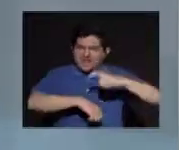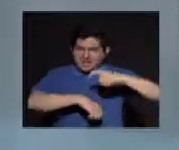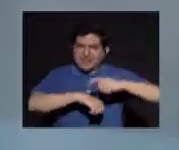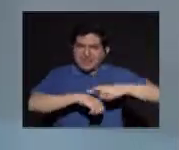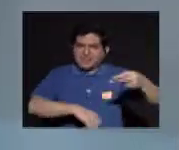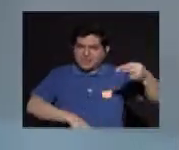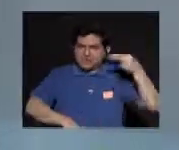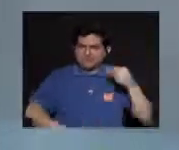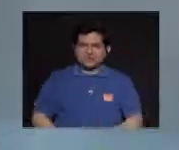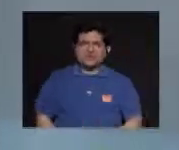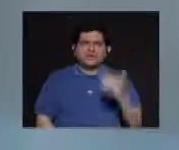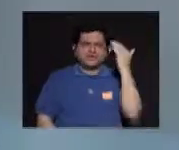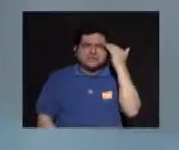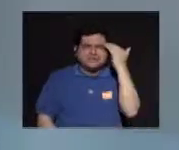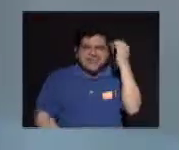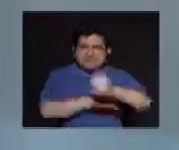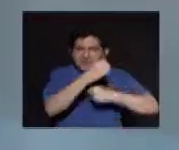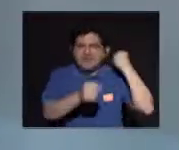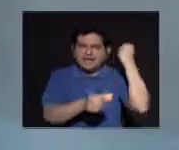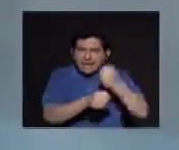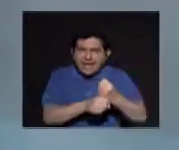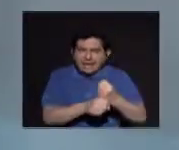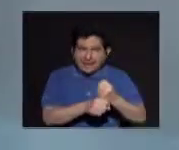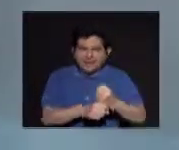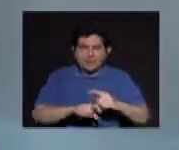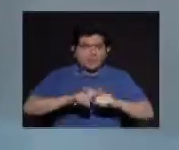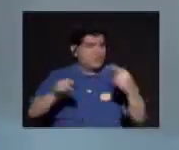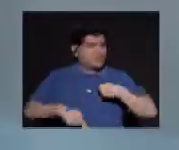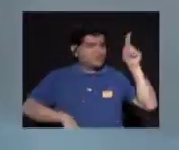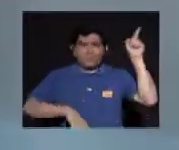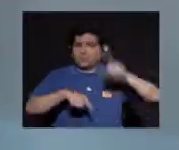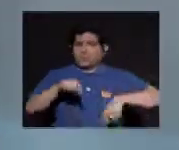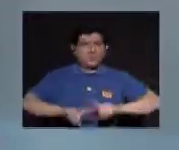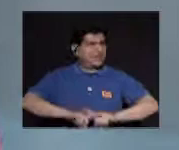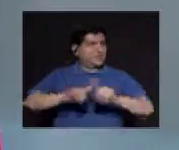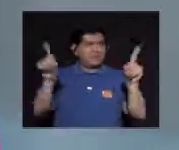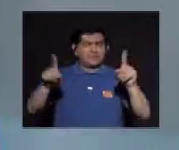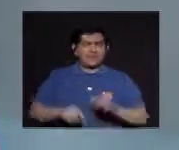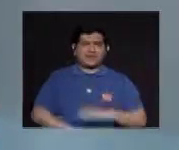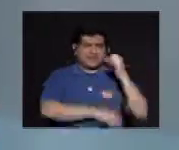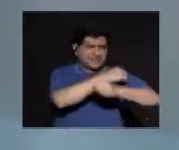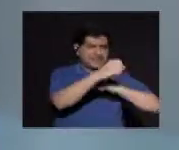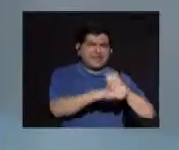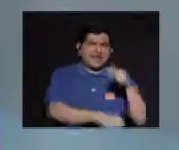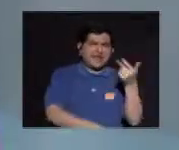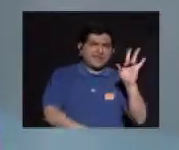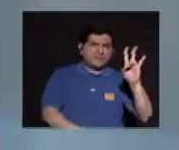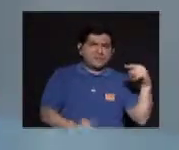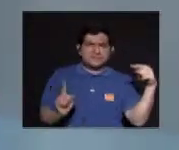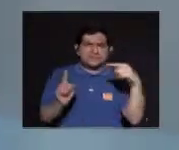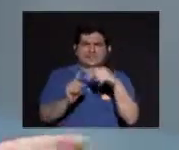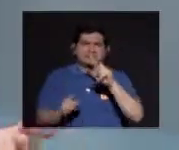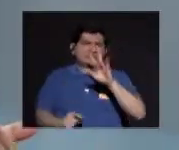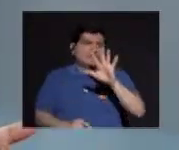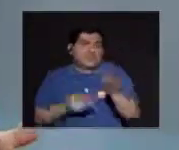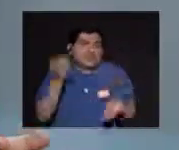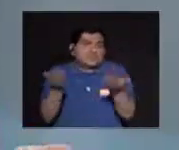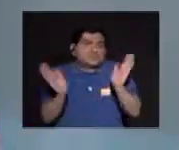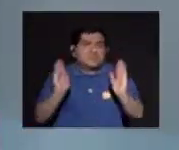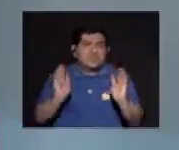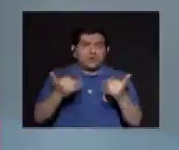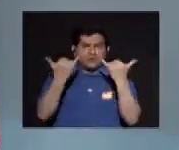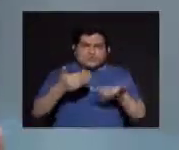que era una época y sabía que era del año tal, pues yo no puedo diferenciar del año 17 al año